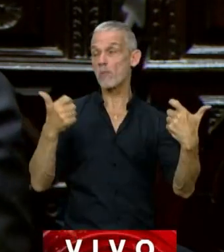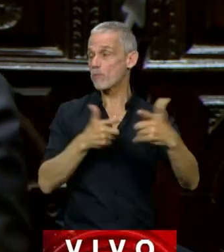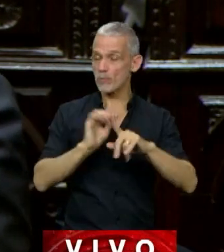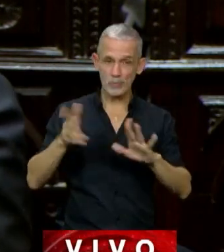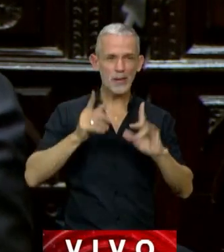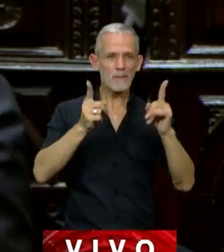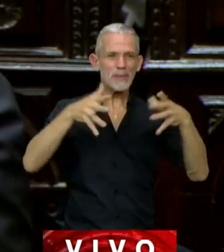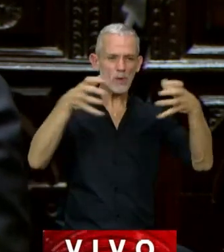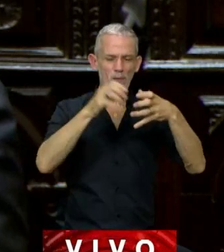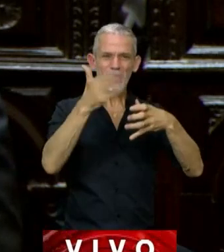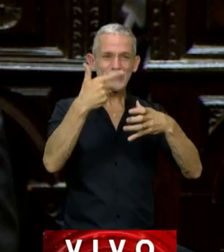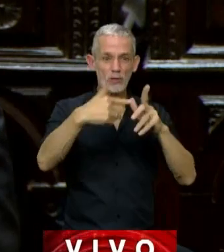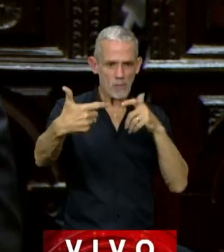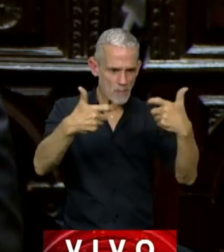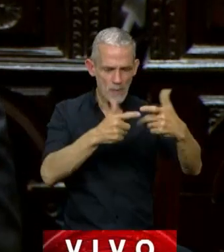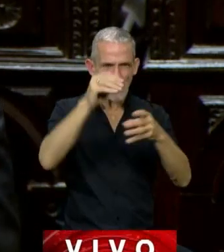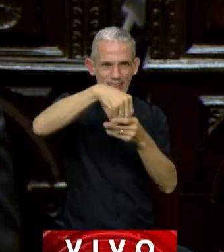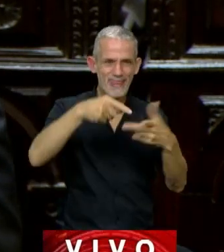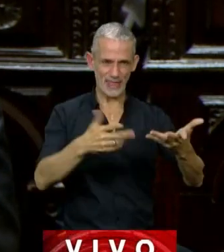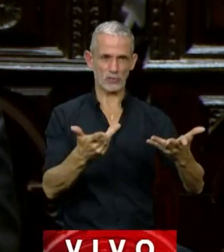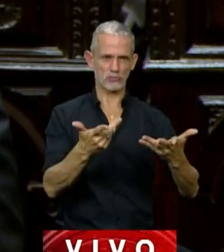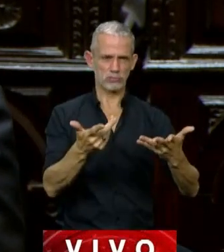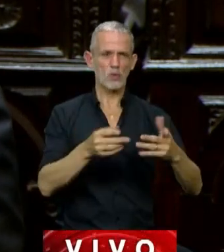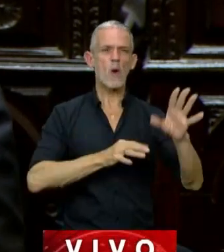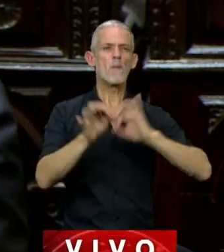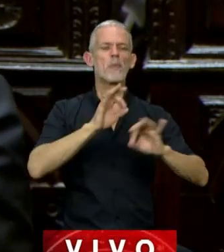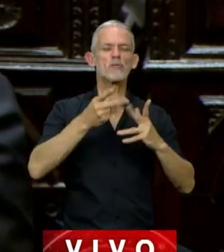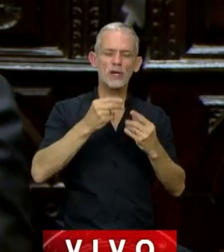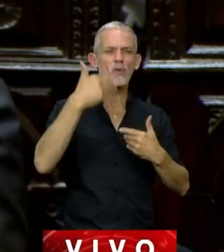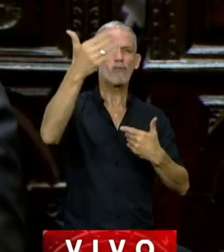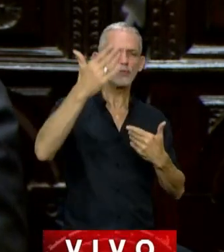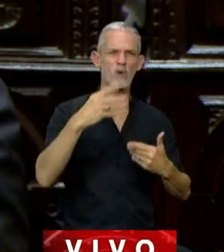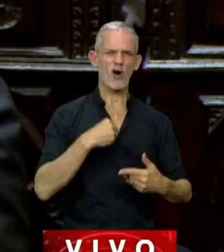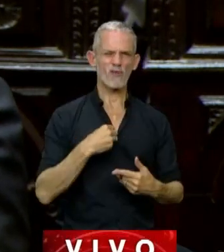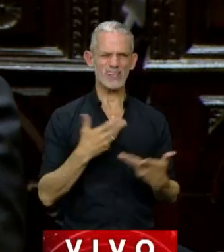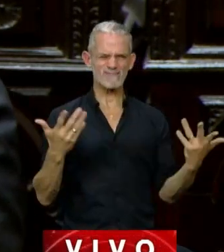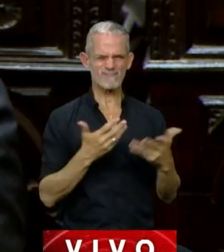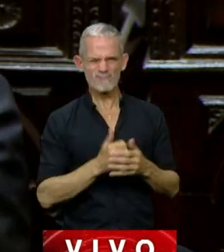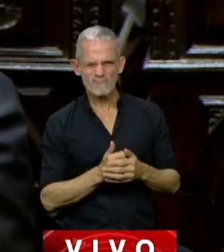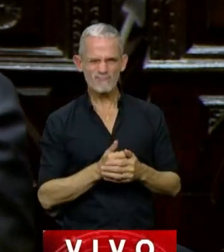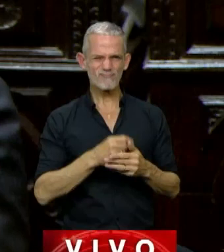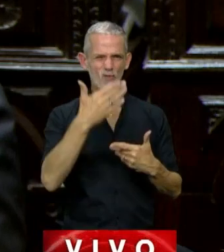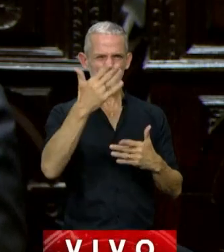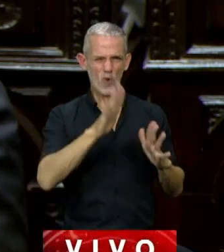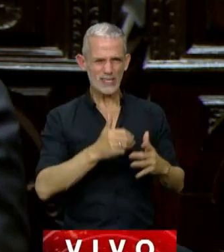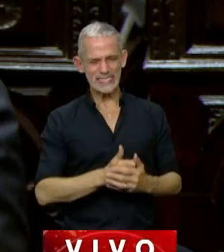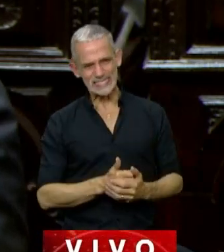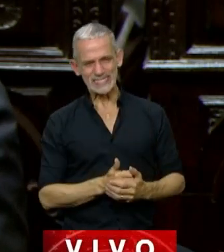internas de nuestro propio espacio político hicieron que nuestro proyecto pierda confianza y se vea lesionadas las